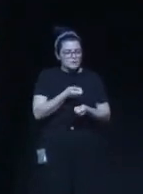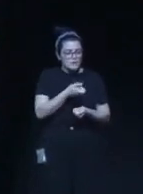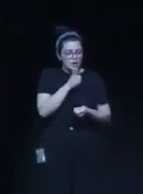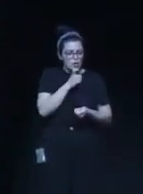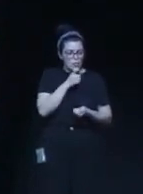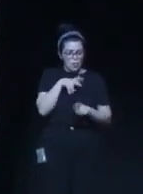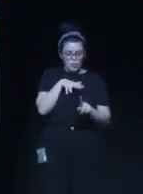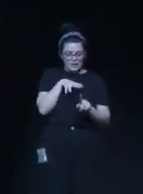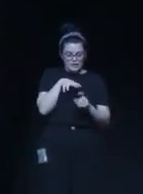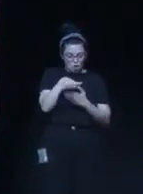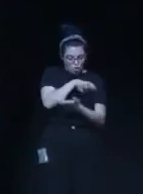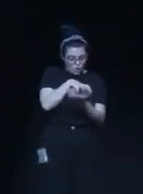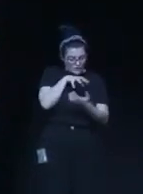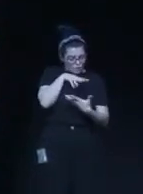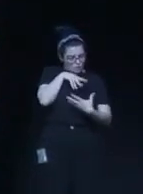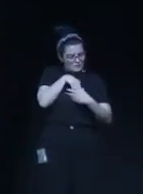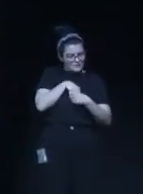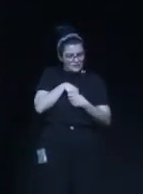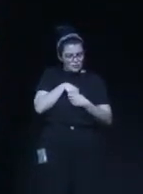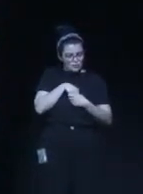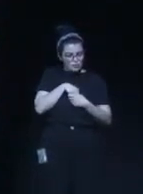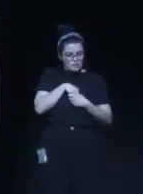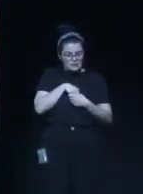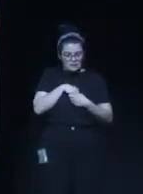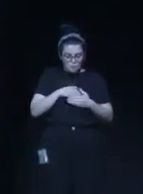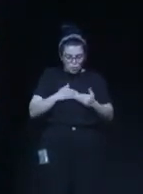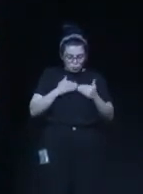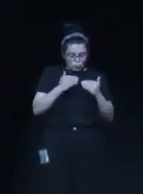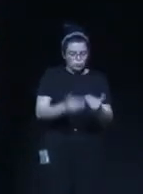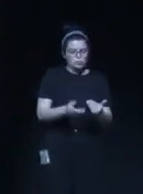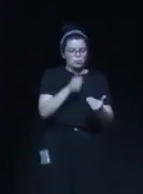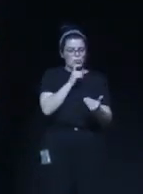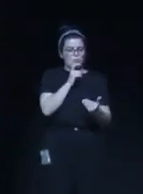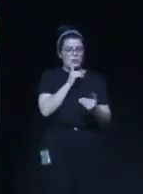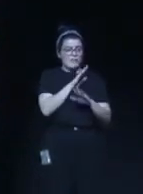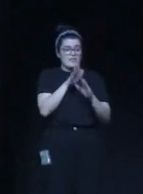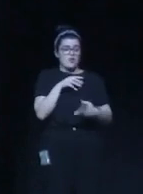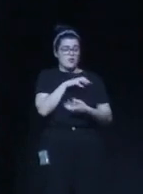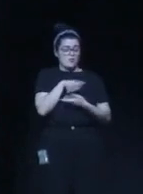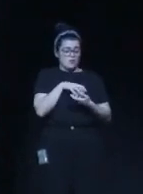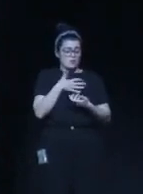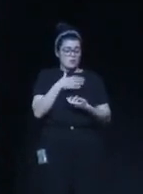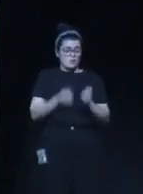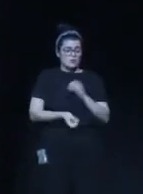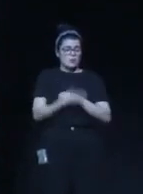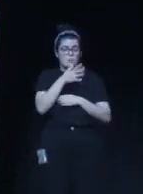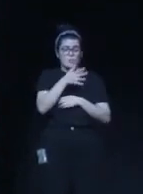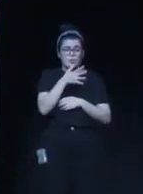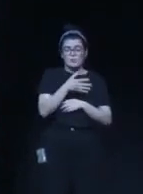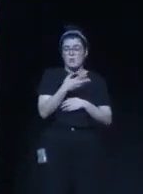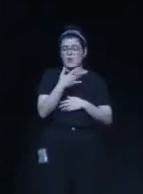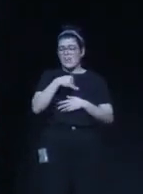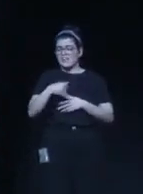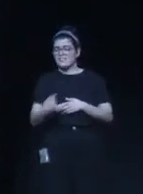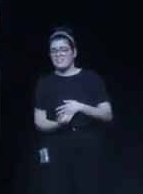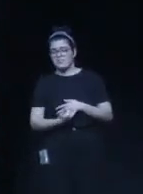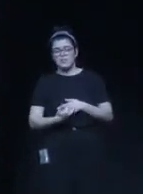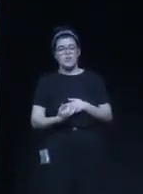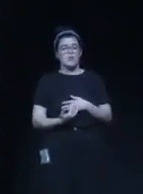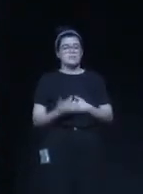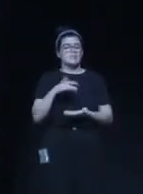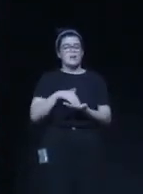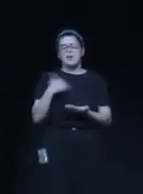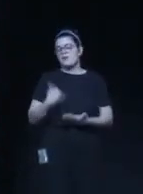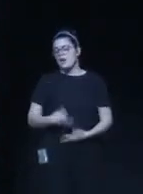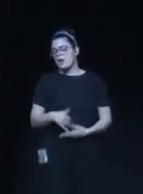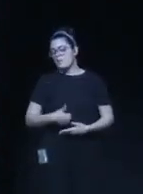conflictos internos, que imagino que tienen que surgir por cansancio, ¿no? Llegar a un punto de decir, pues hasta aquí hemos llegado, vamos a quedarnos